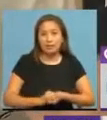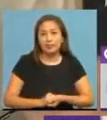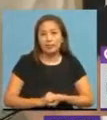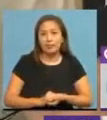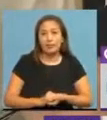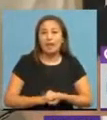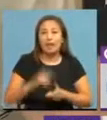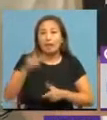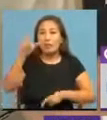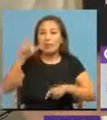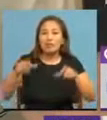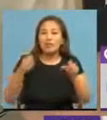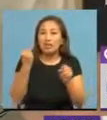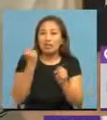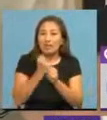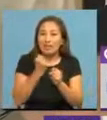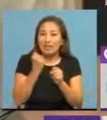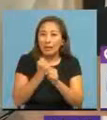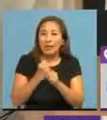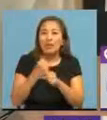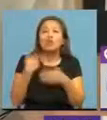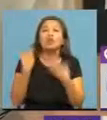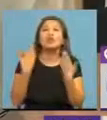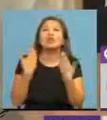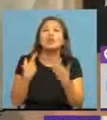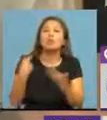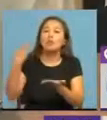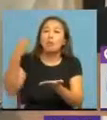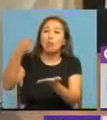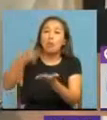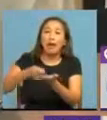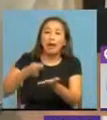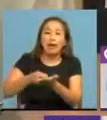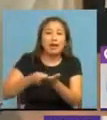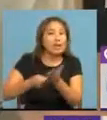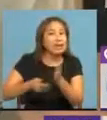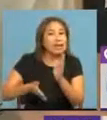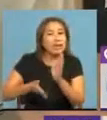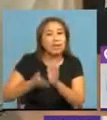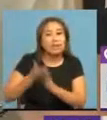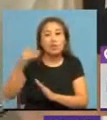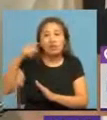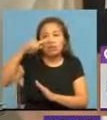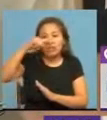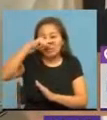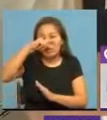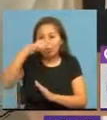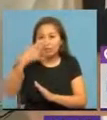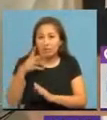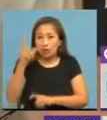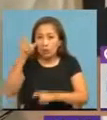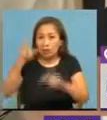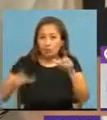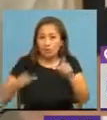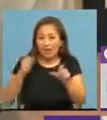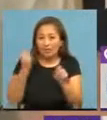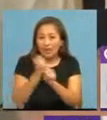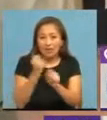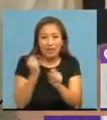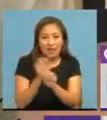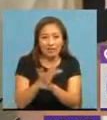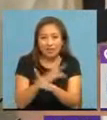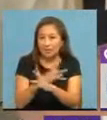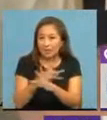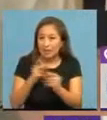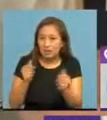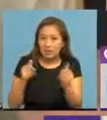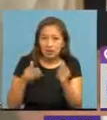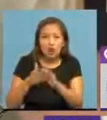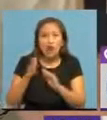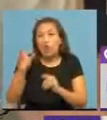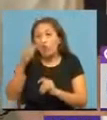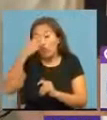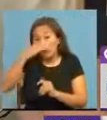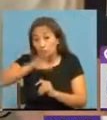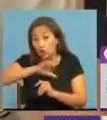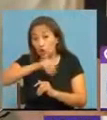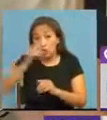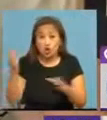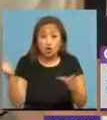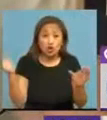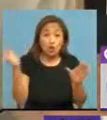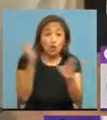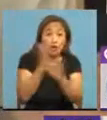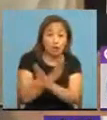empleados que pudimos indemnizar, que se retiraron, son 75 nada más. Todos los demás pasaron al